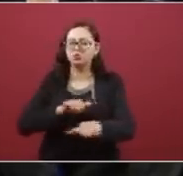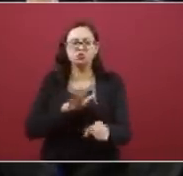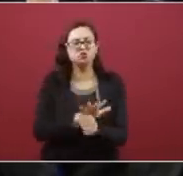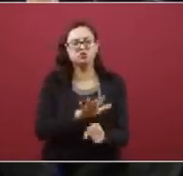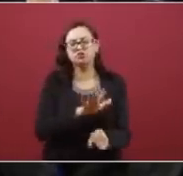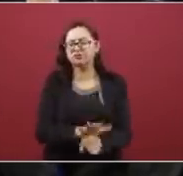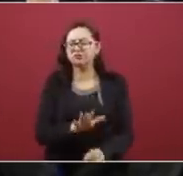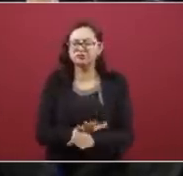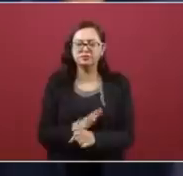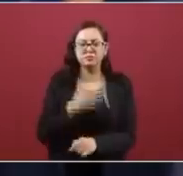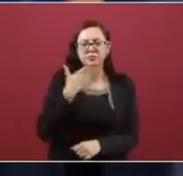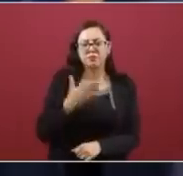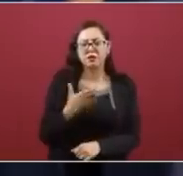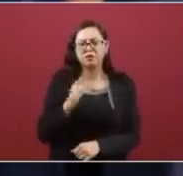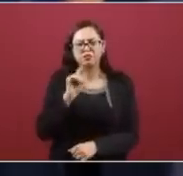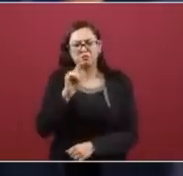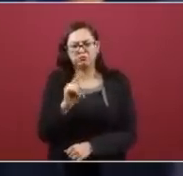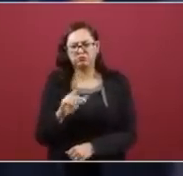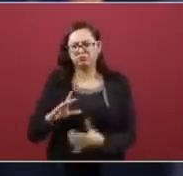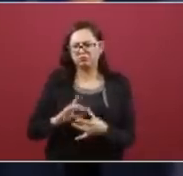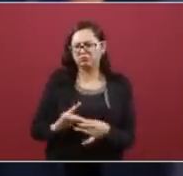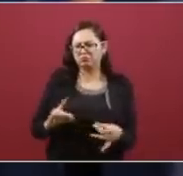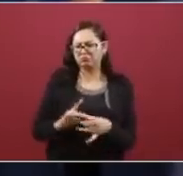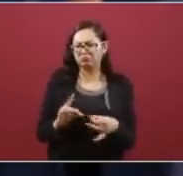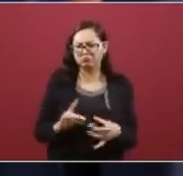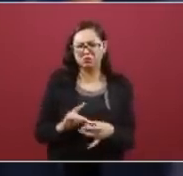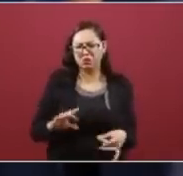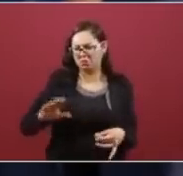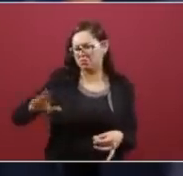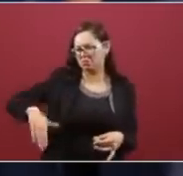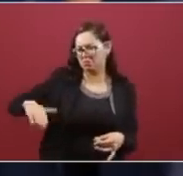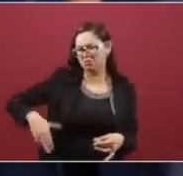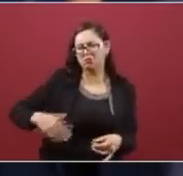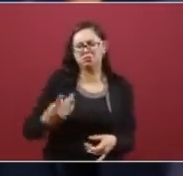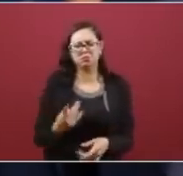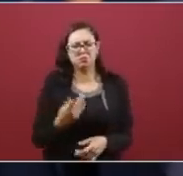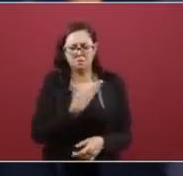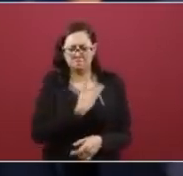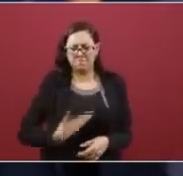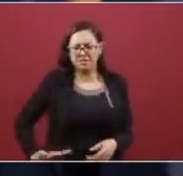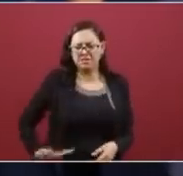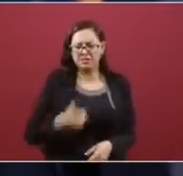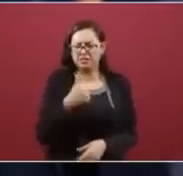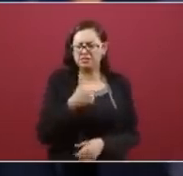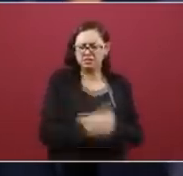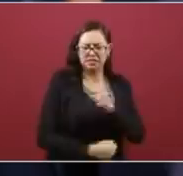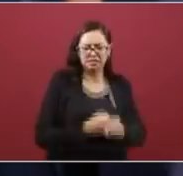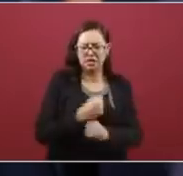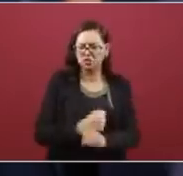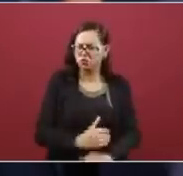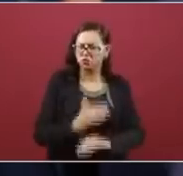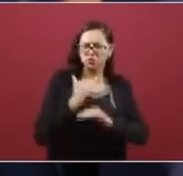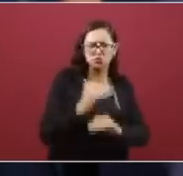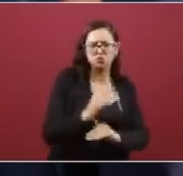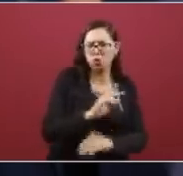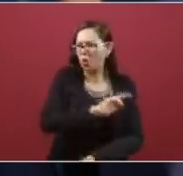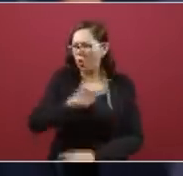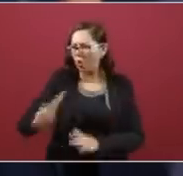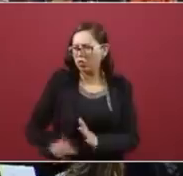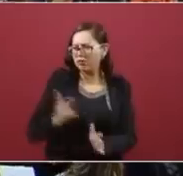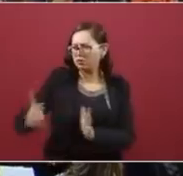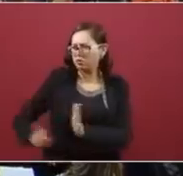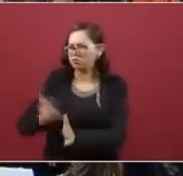para sentar las bases eh del país y que no se retorne a lo mismo. ¿México estaría en